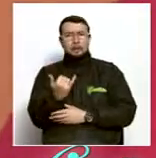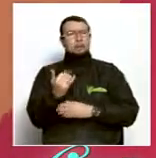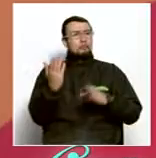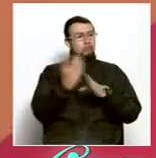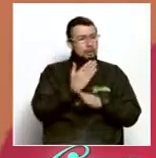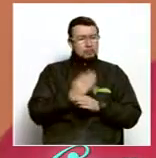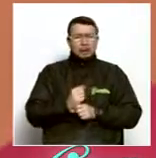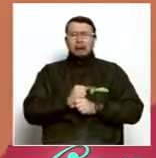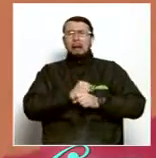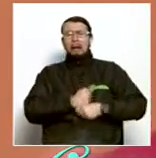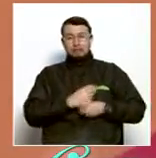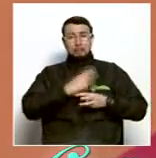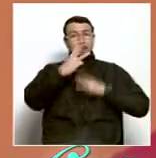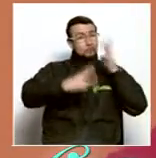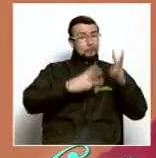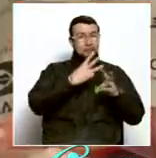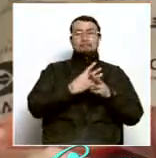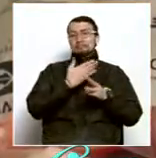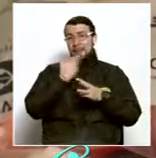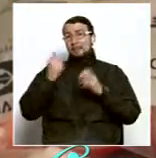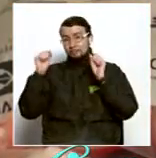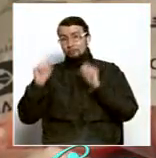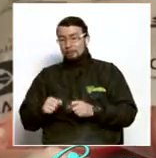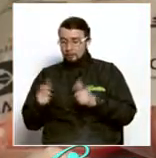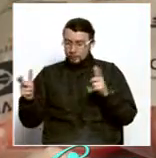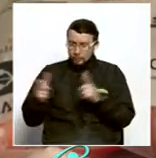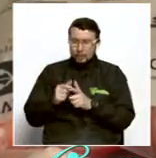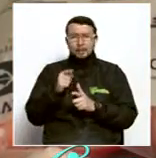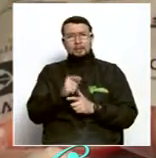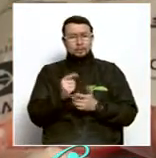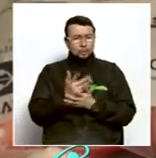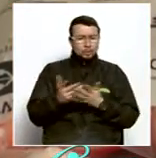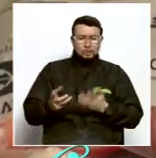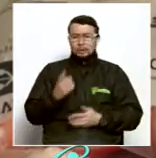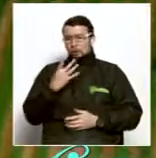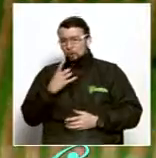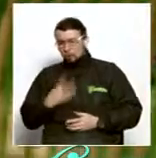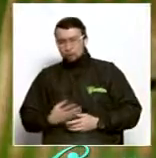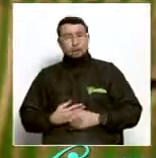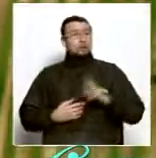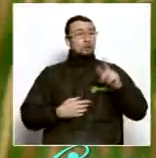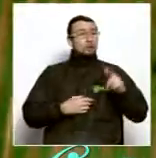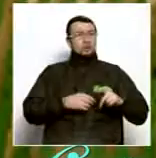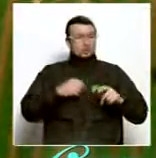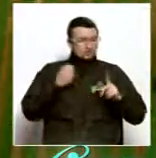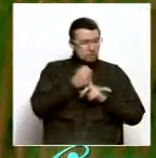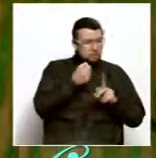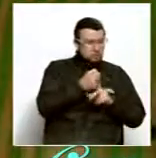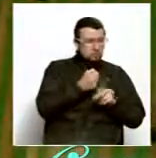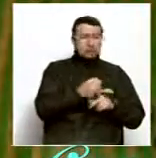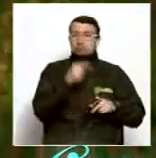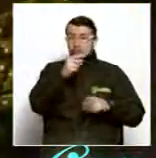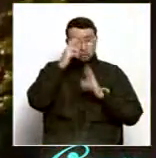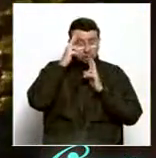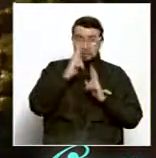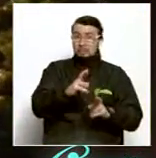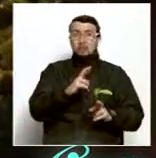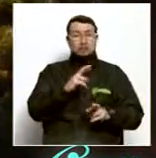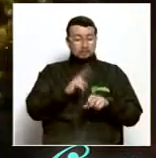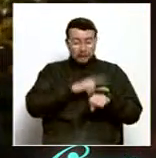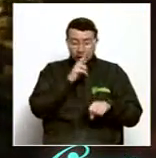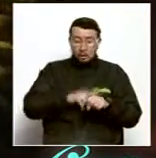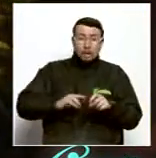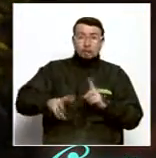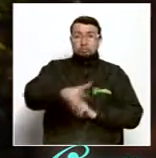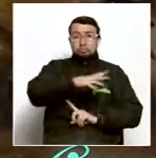mundial, para que los alimentos y productos que causen dolor, exploten a otros y no respeten la naturaleza de los procesos,